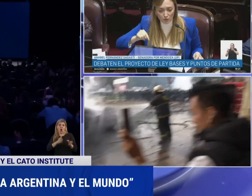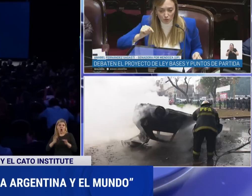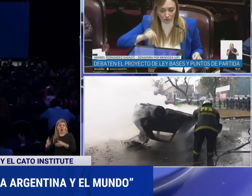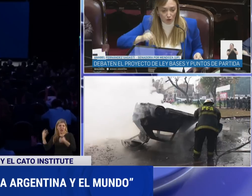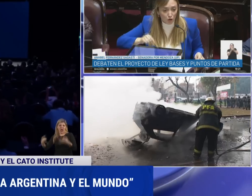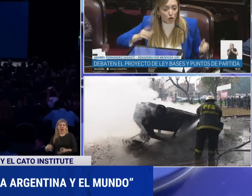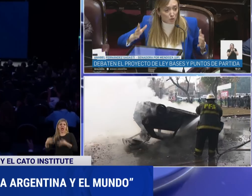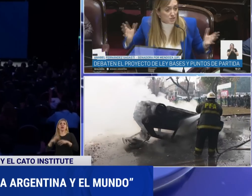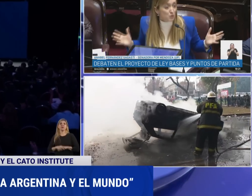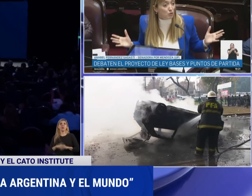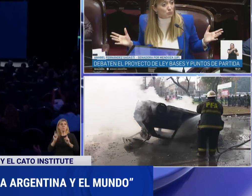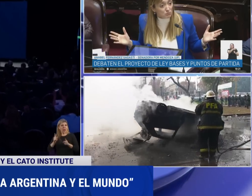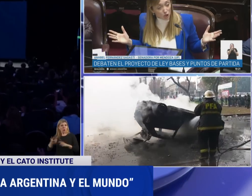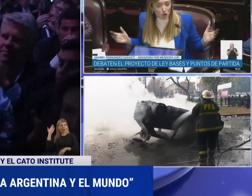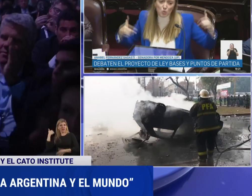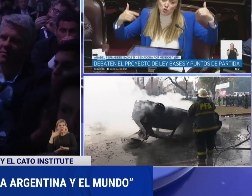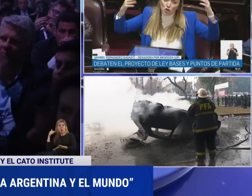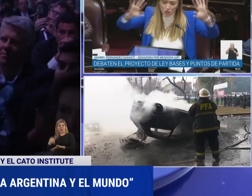campaña.